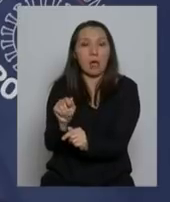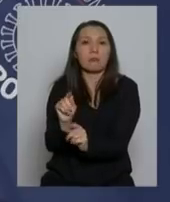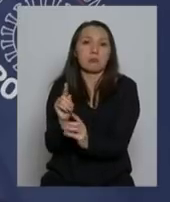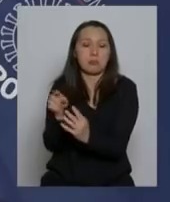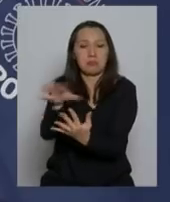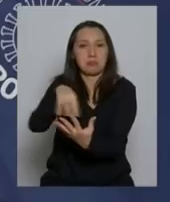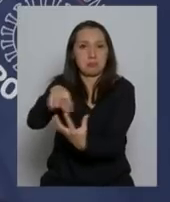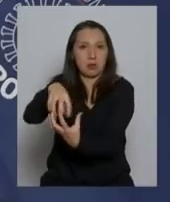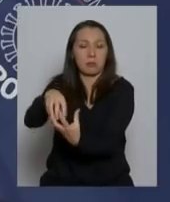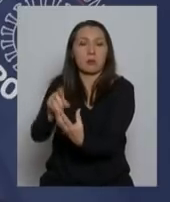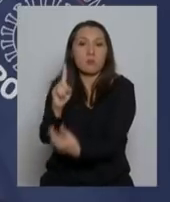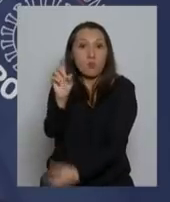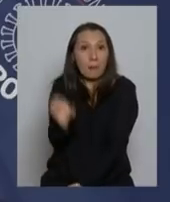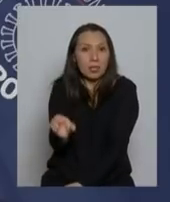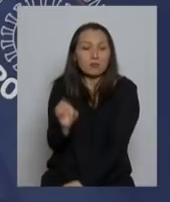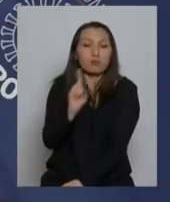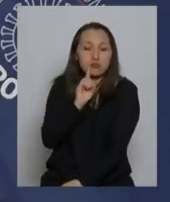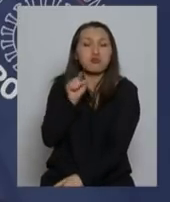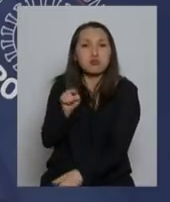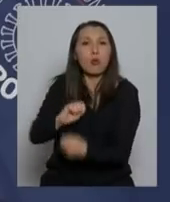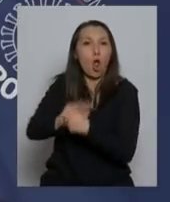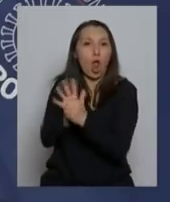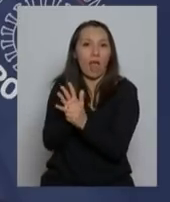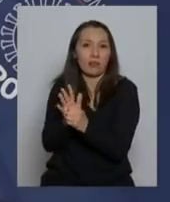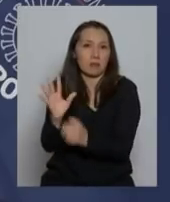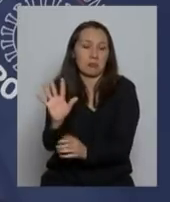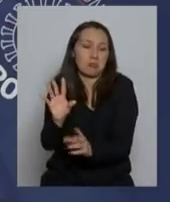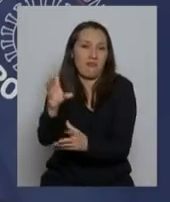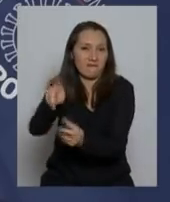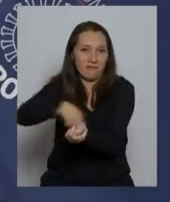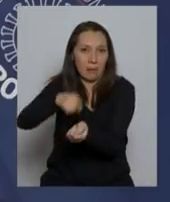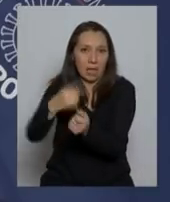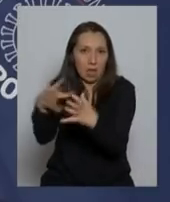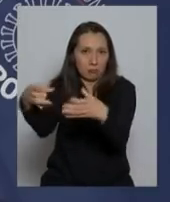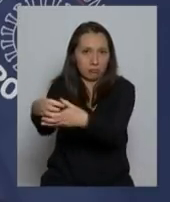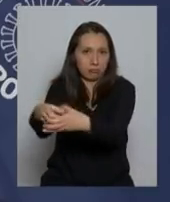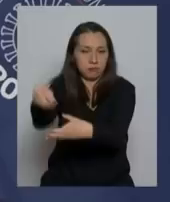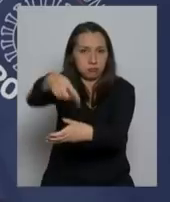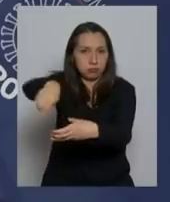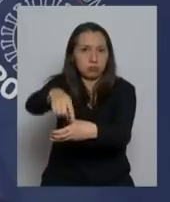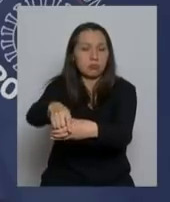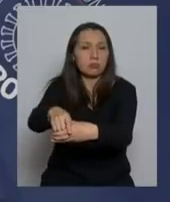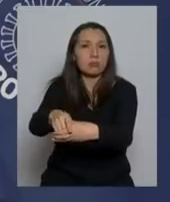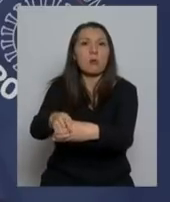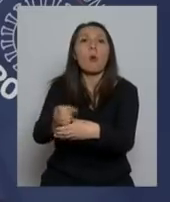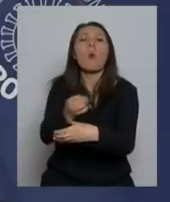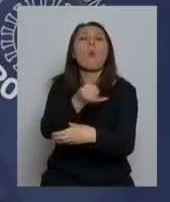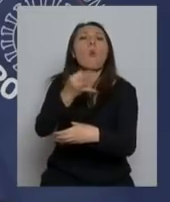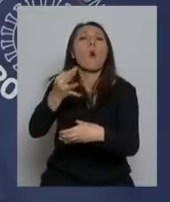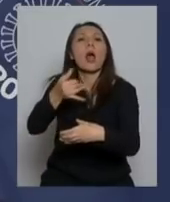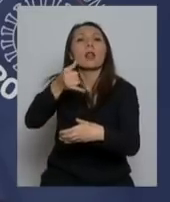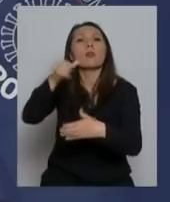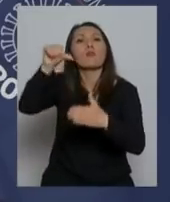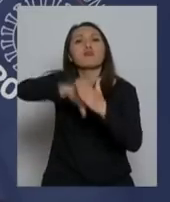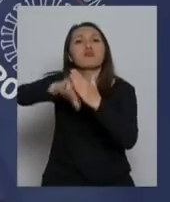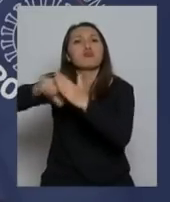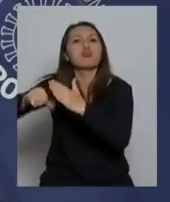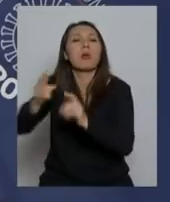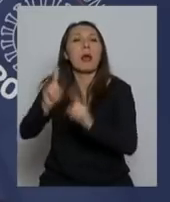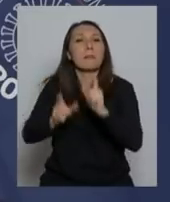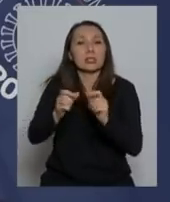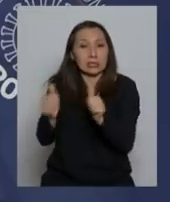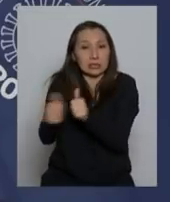alguien tuvo o tiene la enfermedad de coronavirus. ¿Cuánto cuarentena deben guardar los que lo